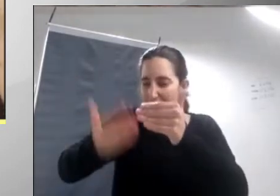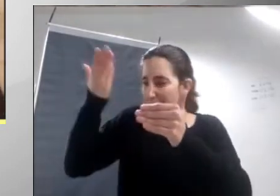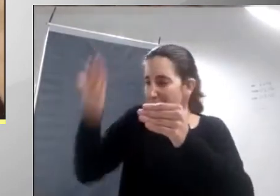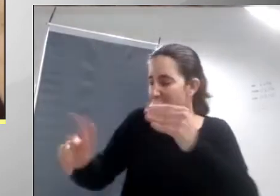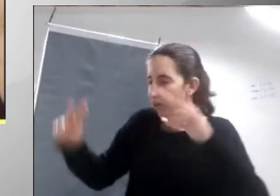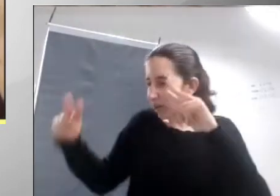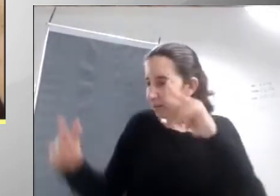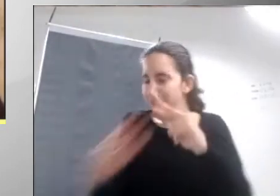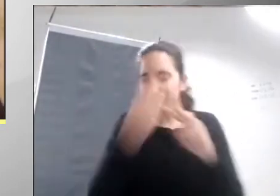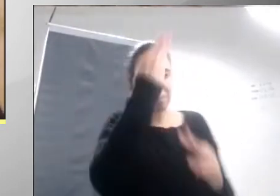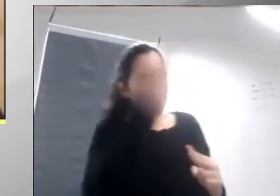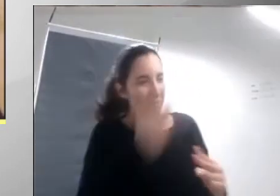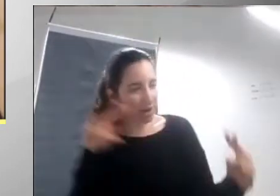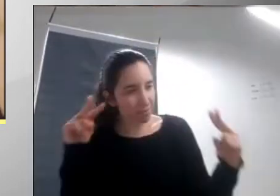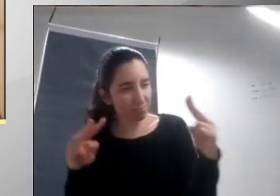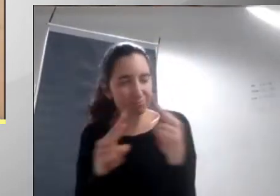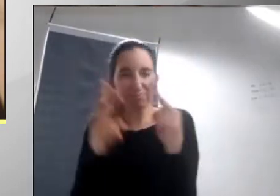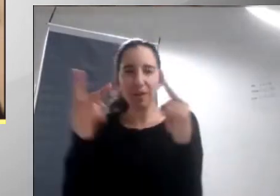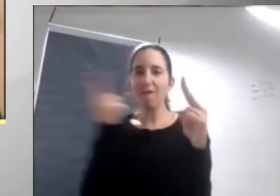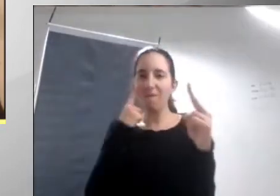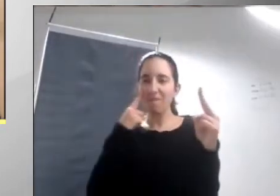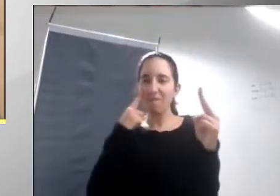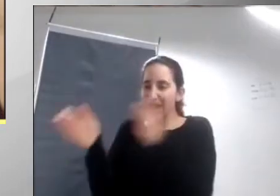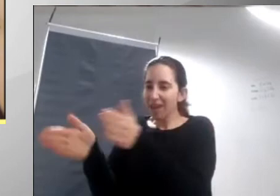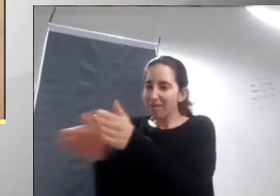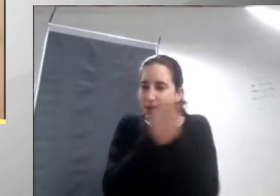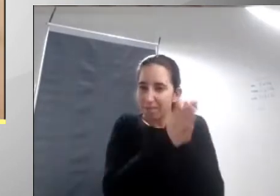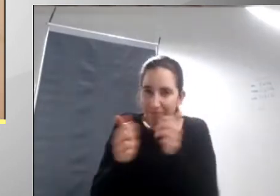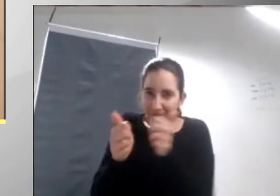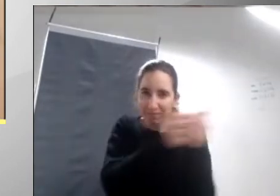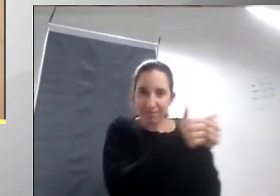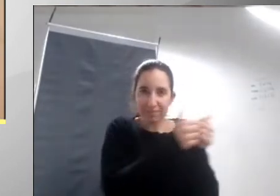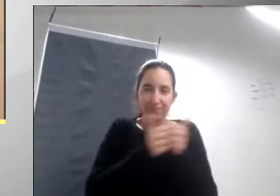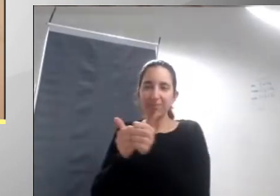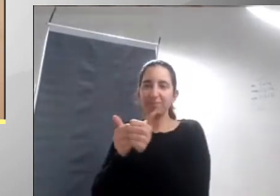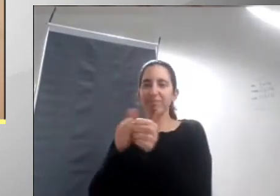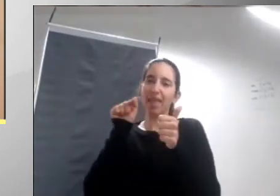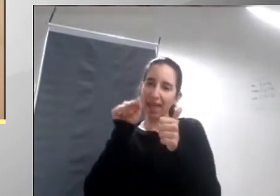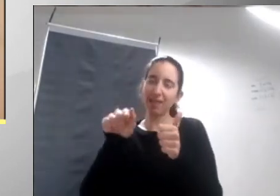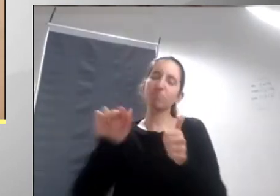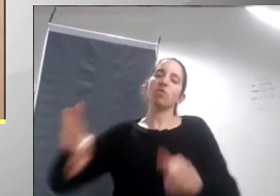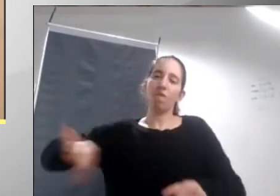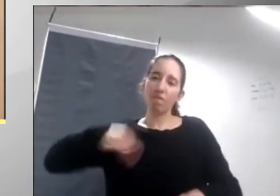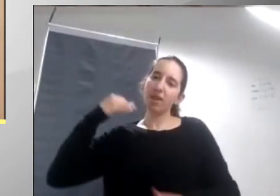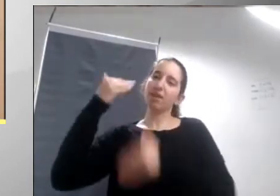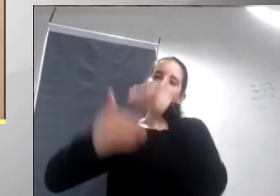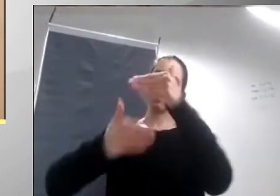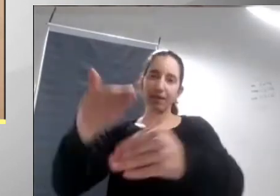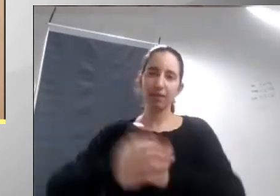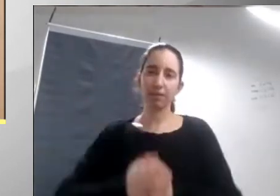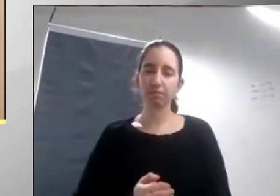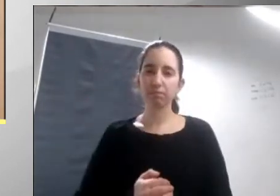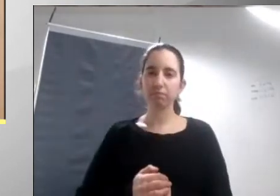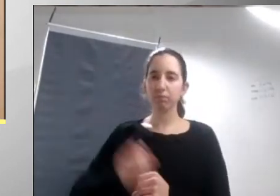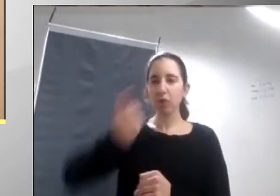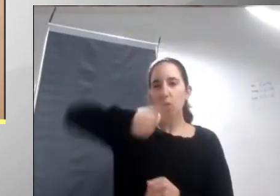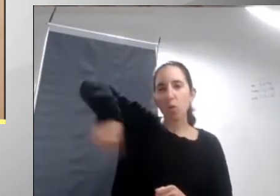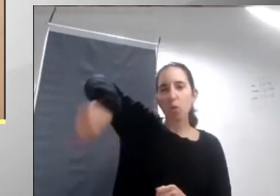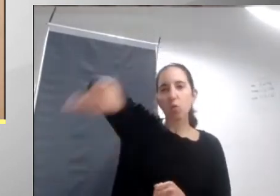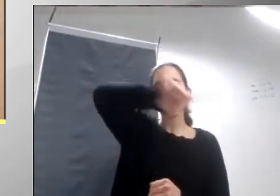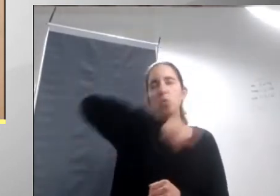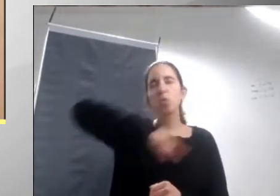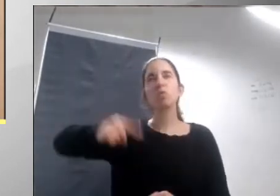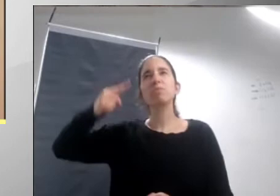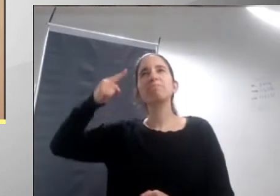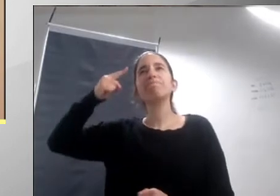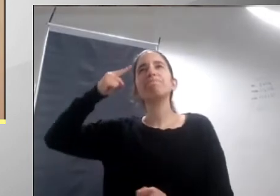al servicio de la construcción, de la convivencia con el otro. Creo que nosotros tenemos que pensar que